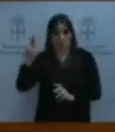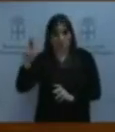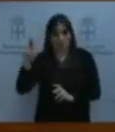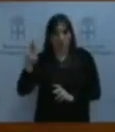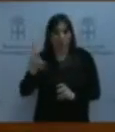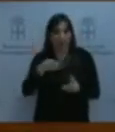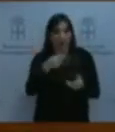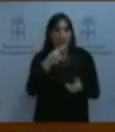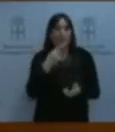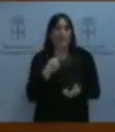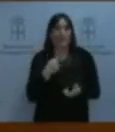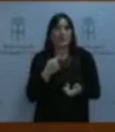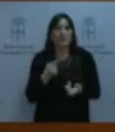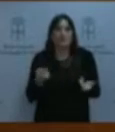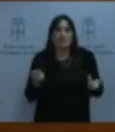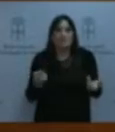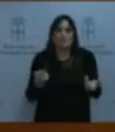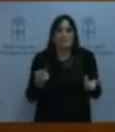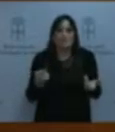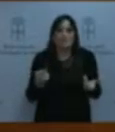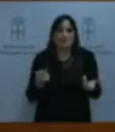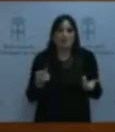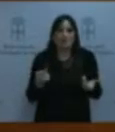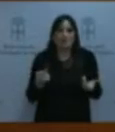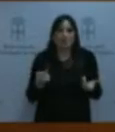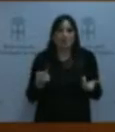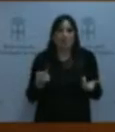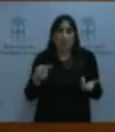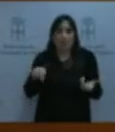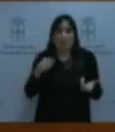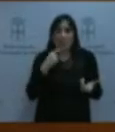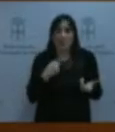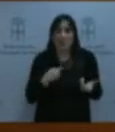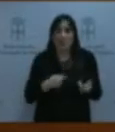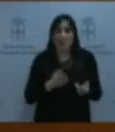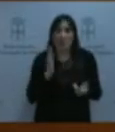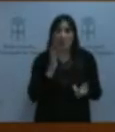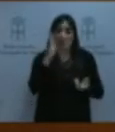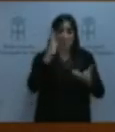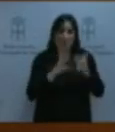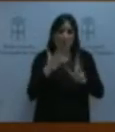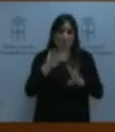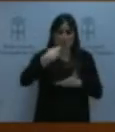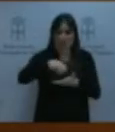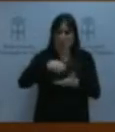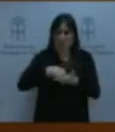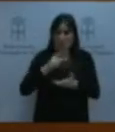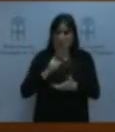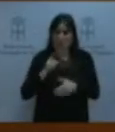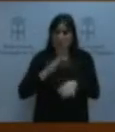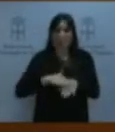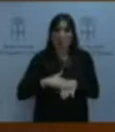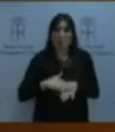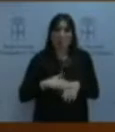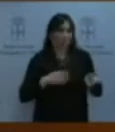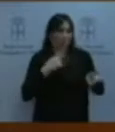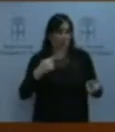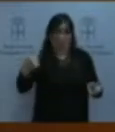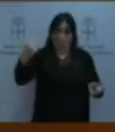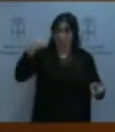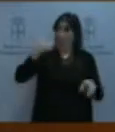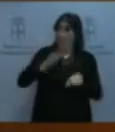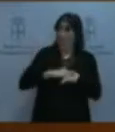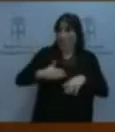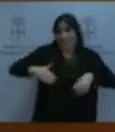de y los daños de los incendios. Sí, señálenos a la oposición como culpables de todo, como siempre. Y